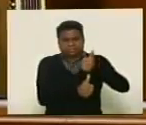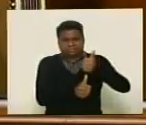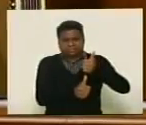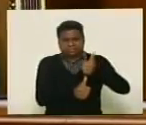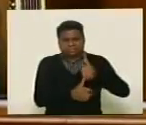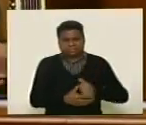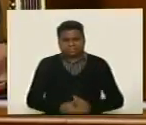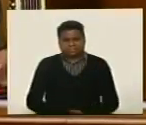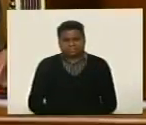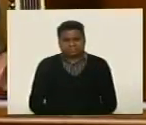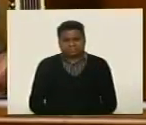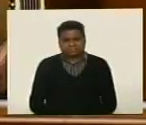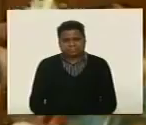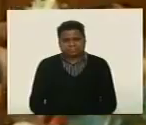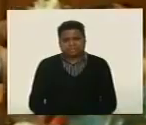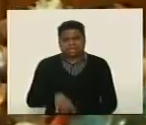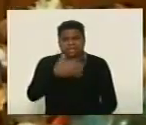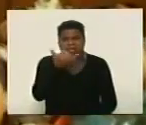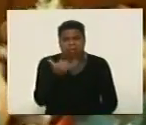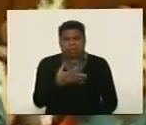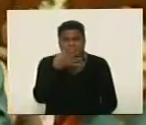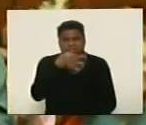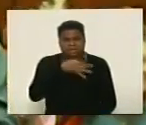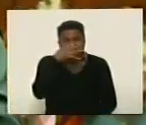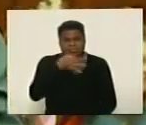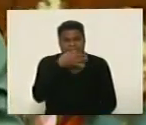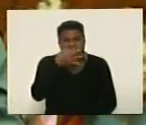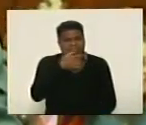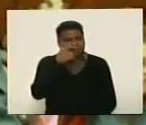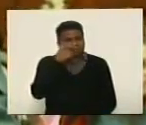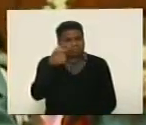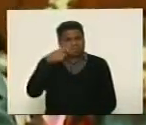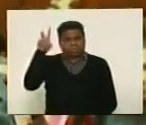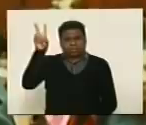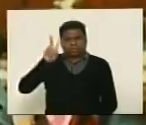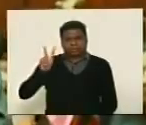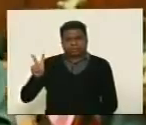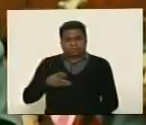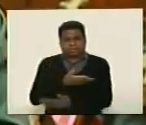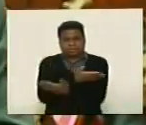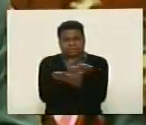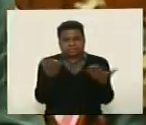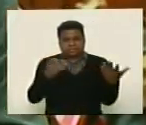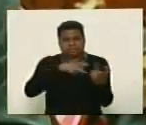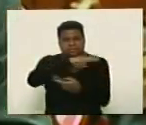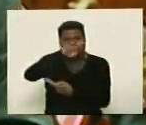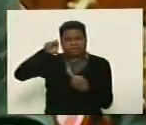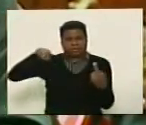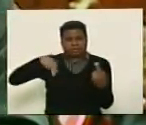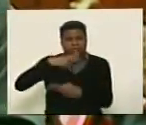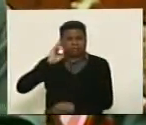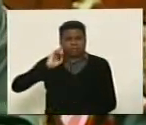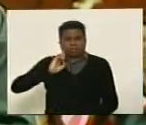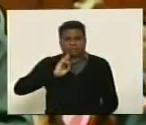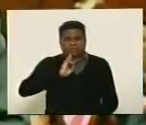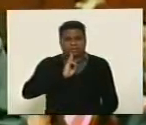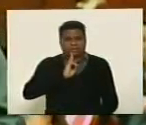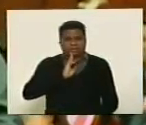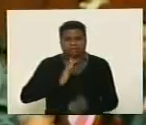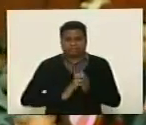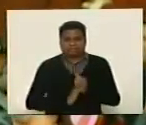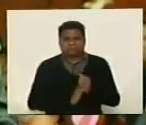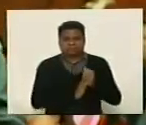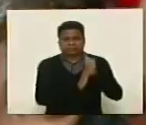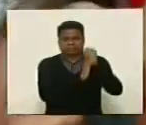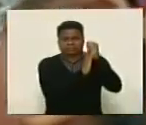vicepresidente. Esta tarde, para el pueblo venezolano, para la revolución bolivariana, liderada por